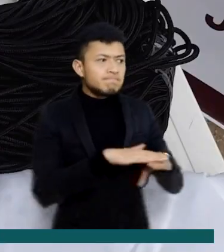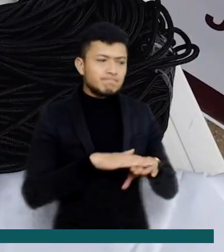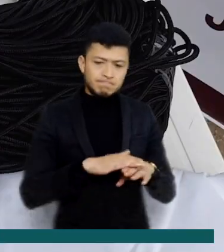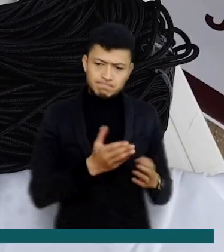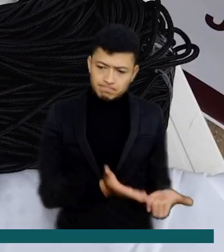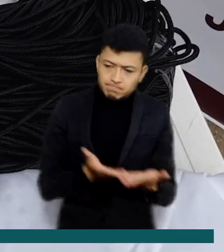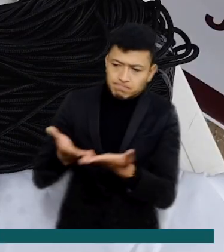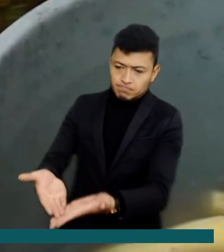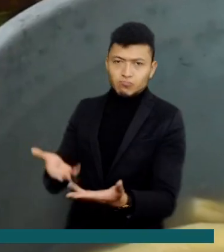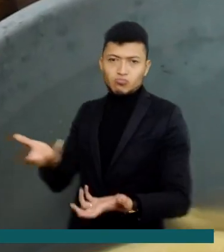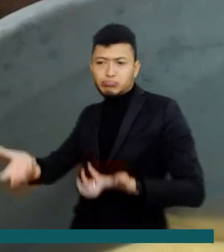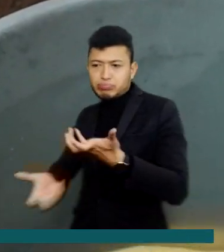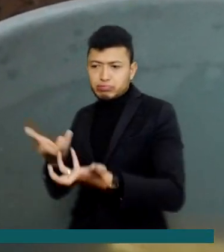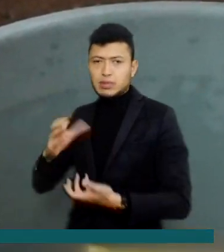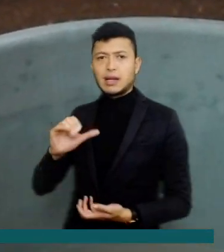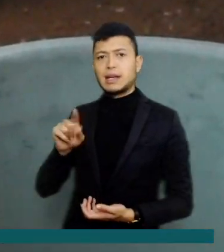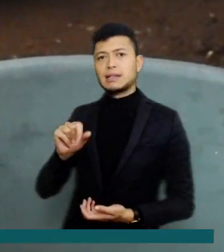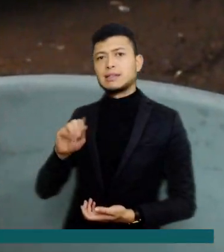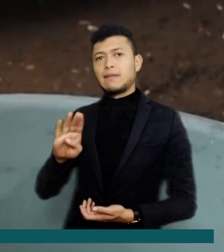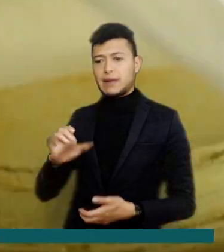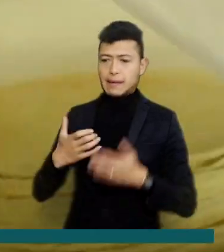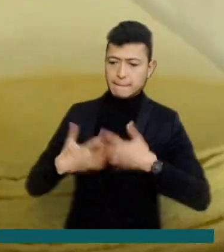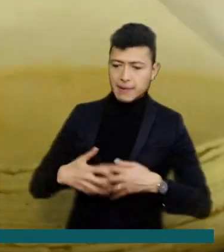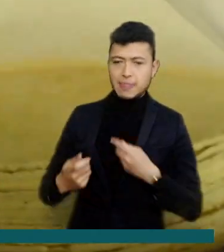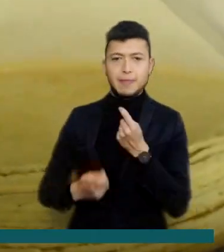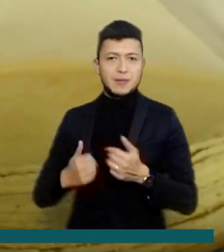elaboración del cazabe para comenzar a emprender.